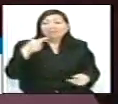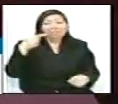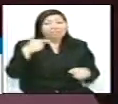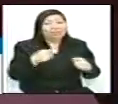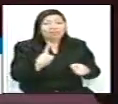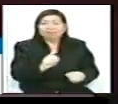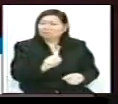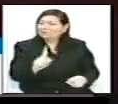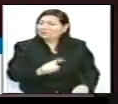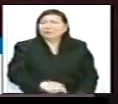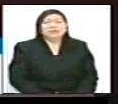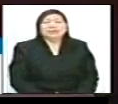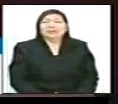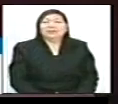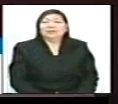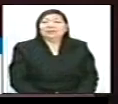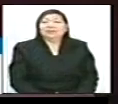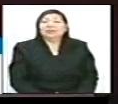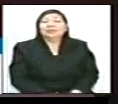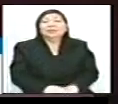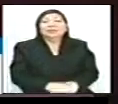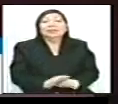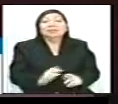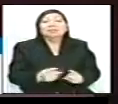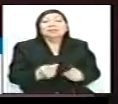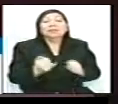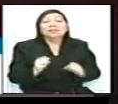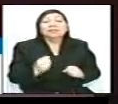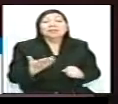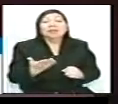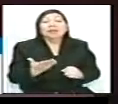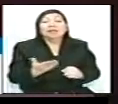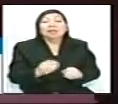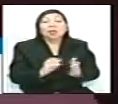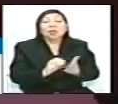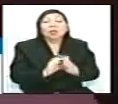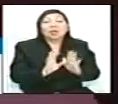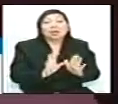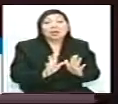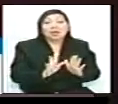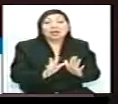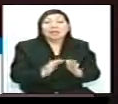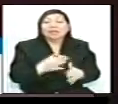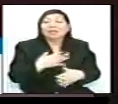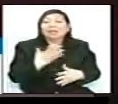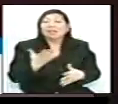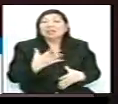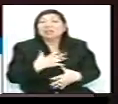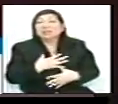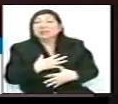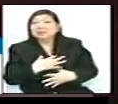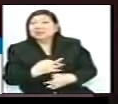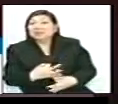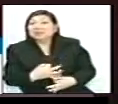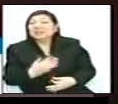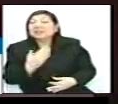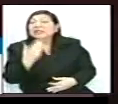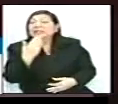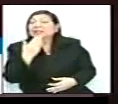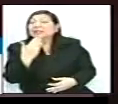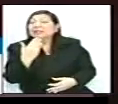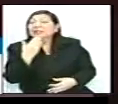señora presidenta. Se trata de evidenciar que existe un claro conflicto de interés respecto de